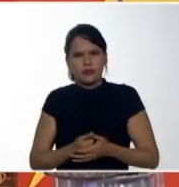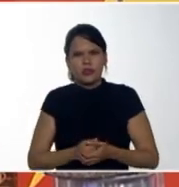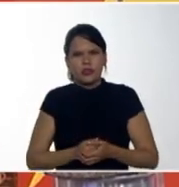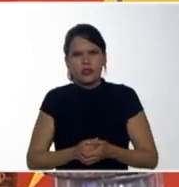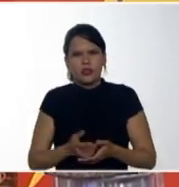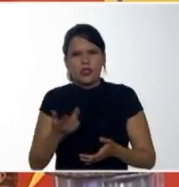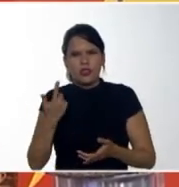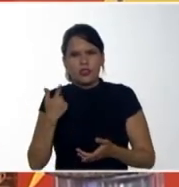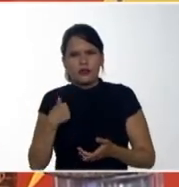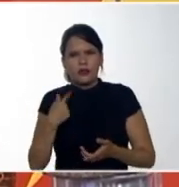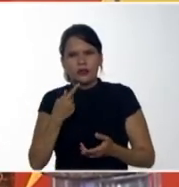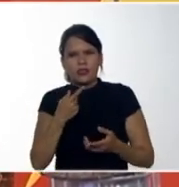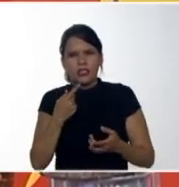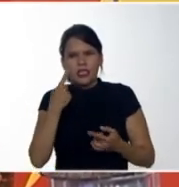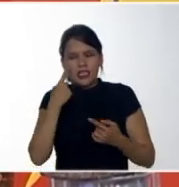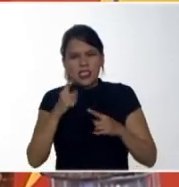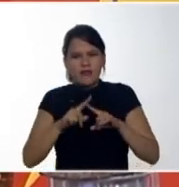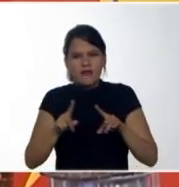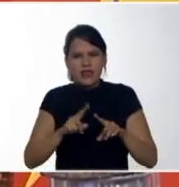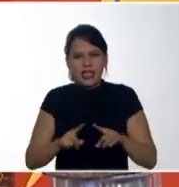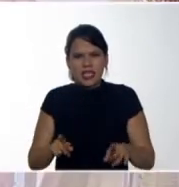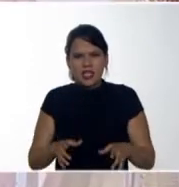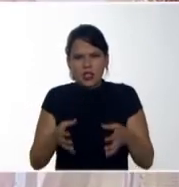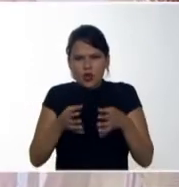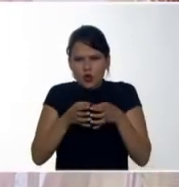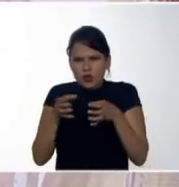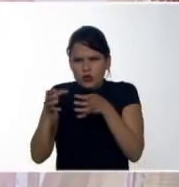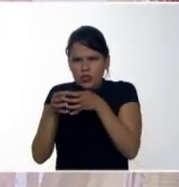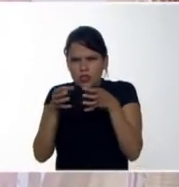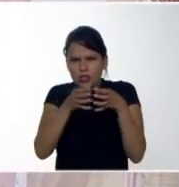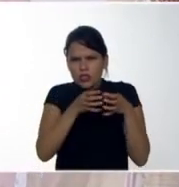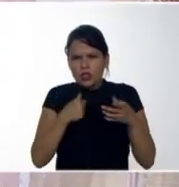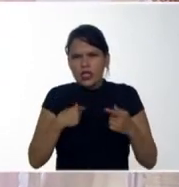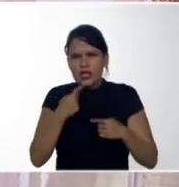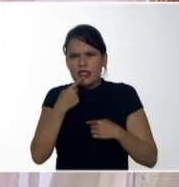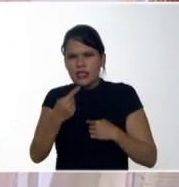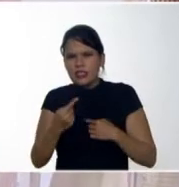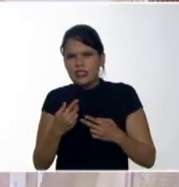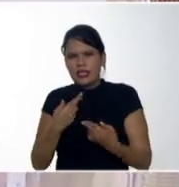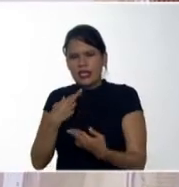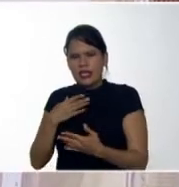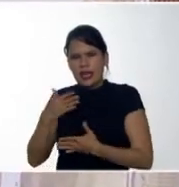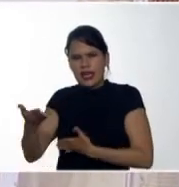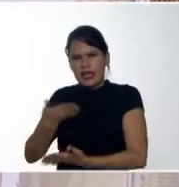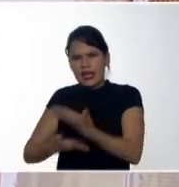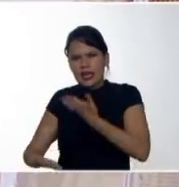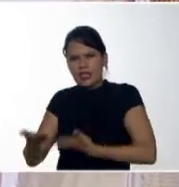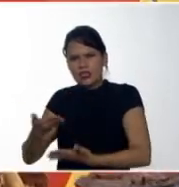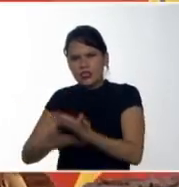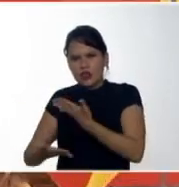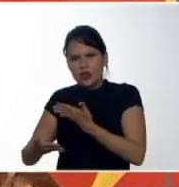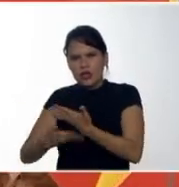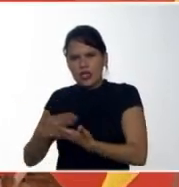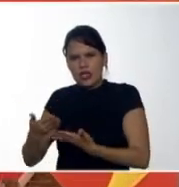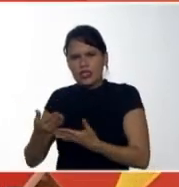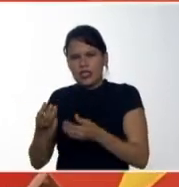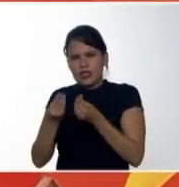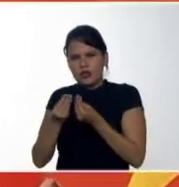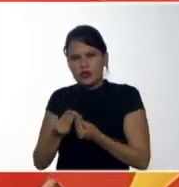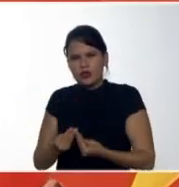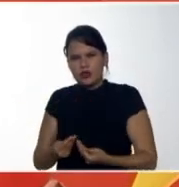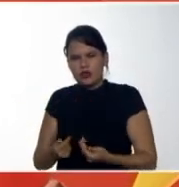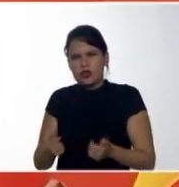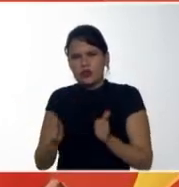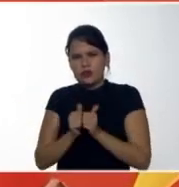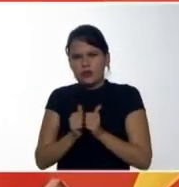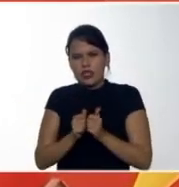entonces vemos que hay diferentes concentraciones, es decir, que la relación entre la cantidad de soluto y la cantidad de solvente es diferente. Perfecto.